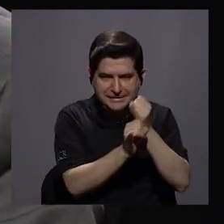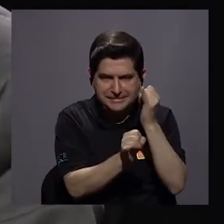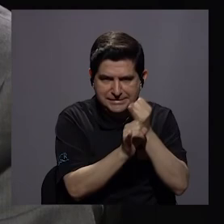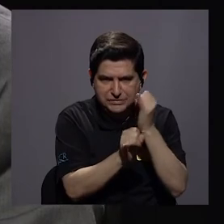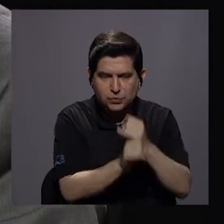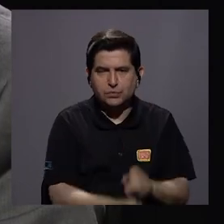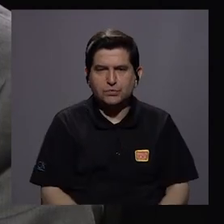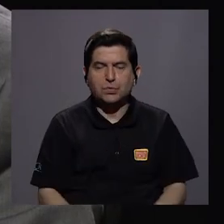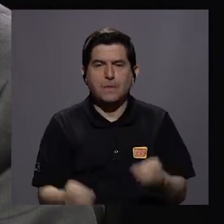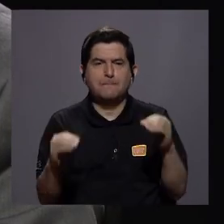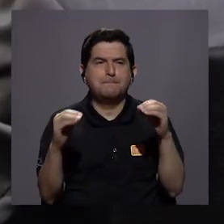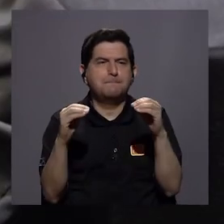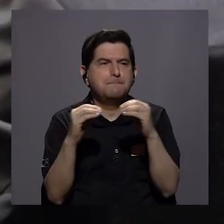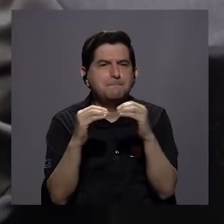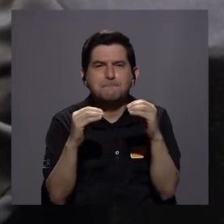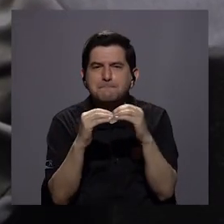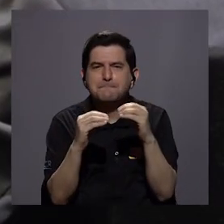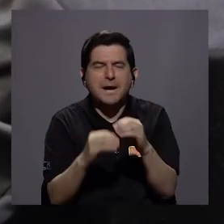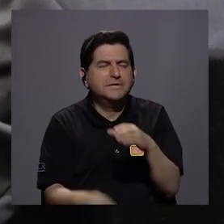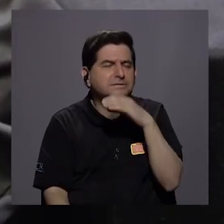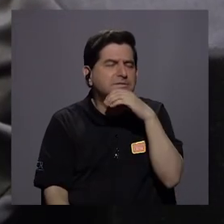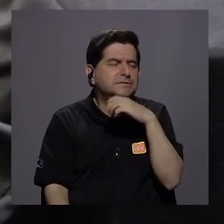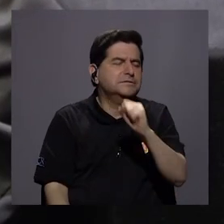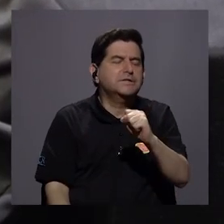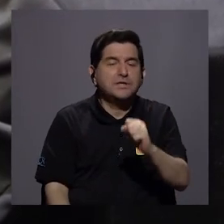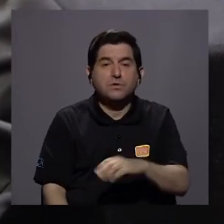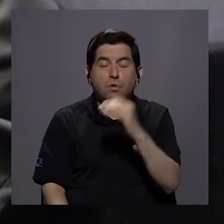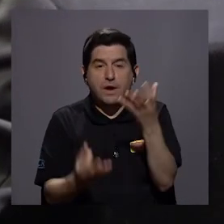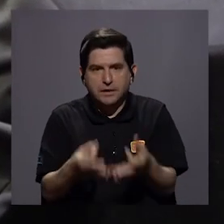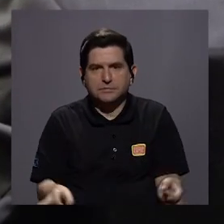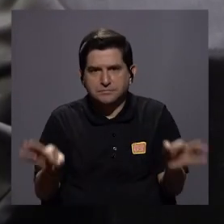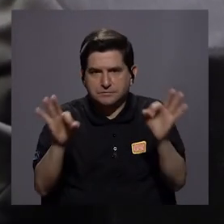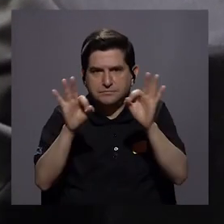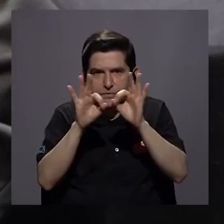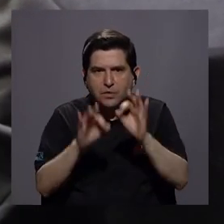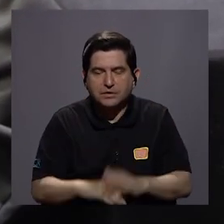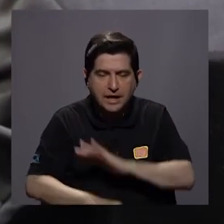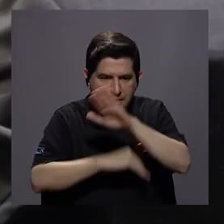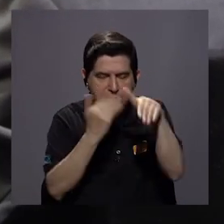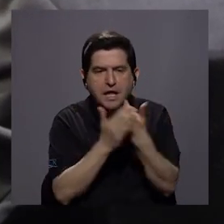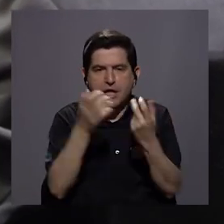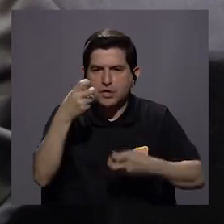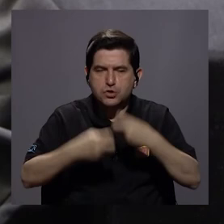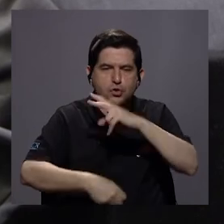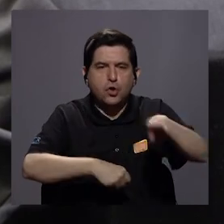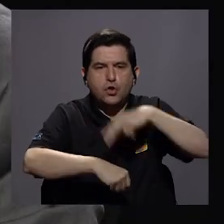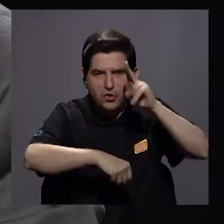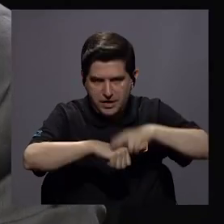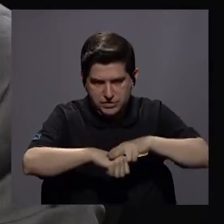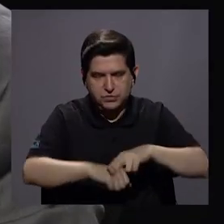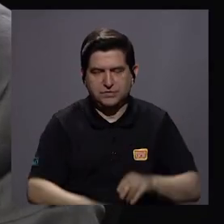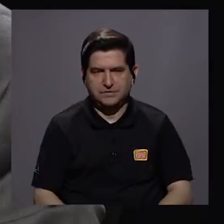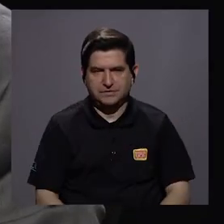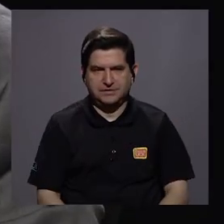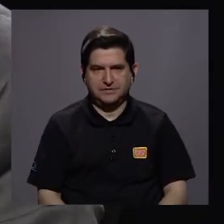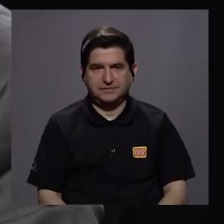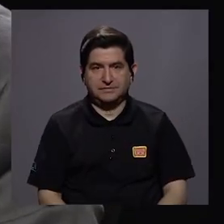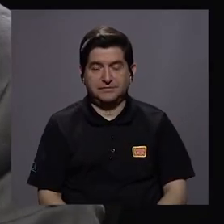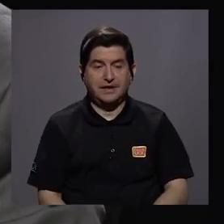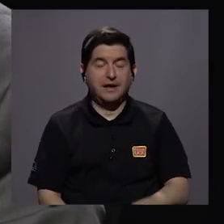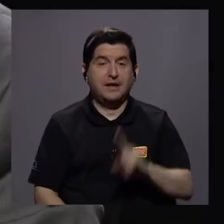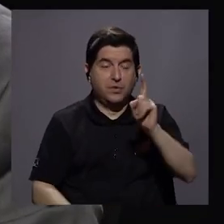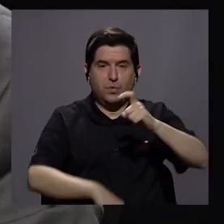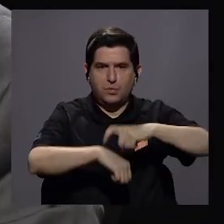como el instituto más antiguo y más referente para todos los problemas nacionales. Incluso se dio lo que se